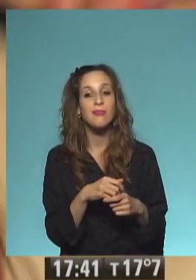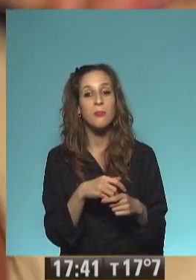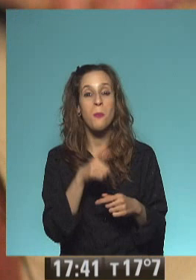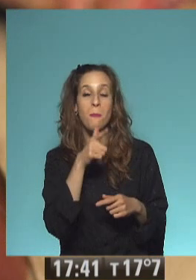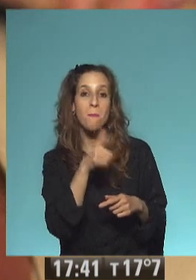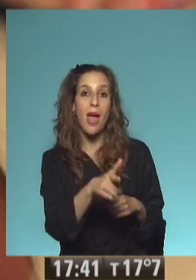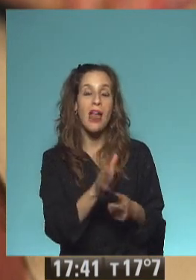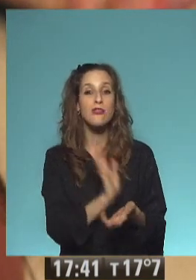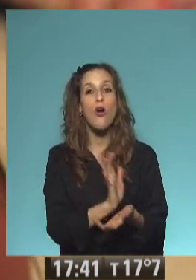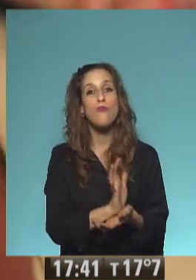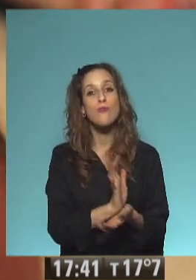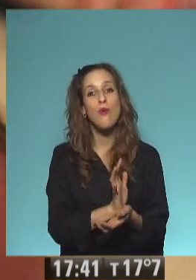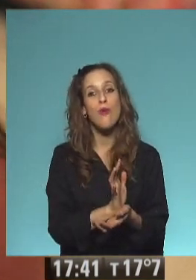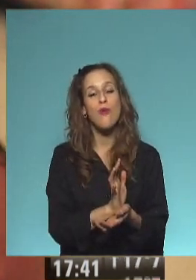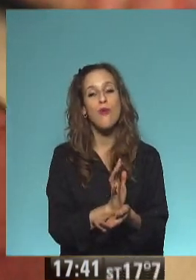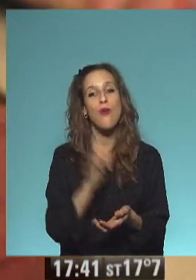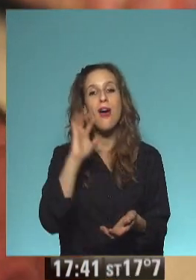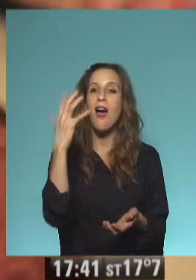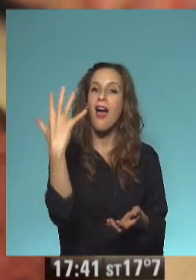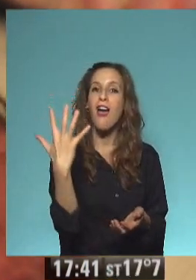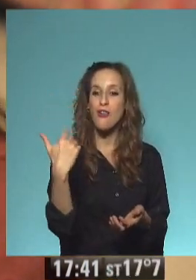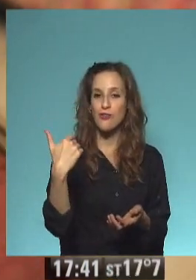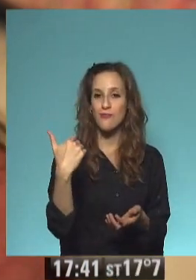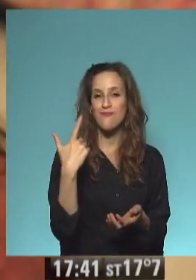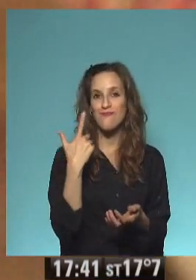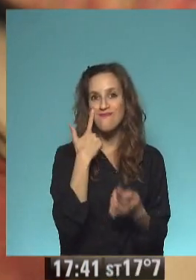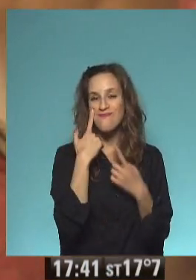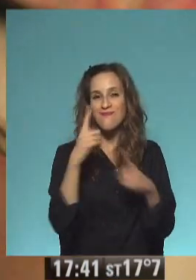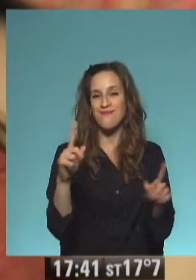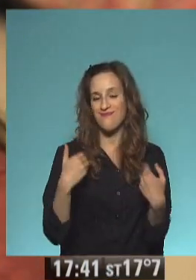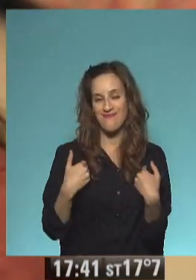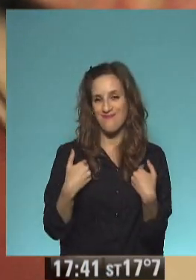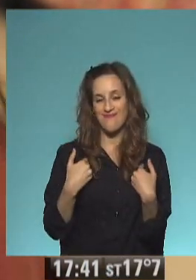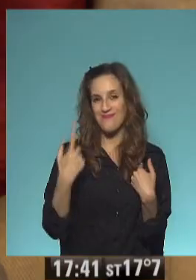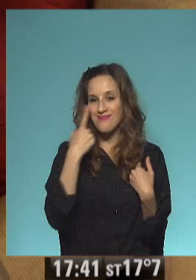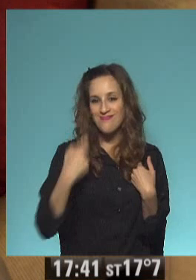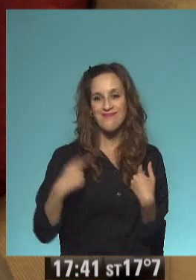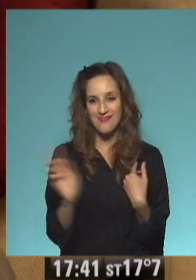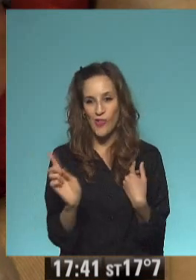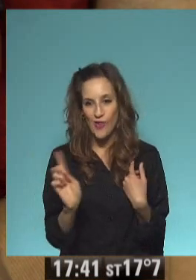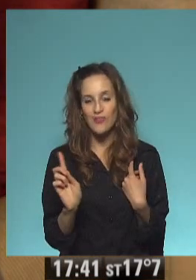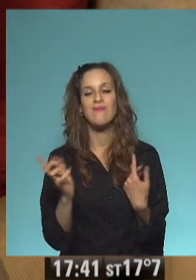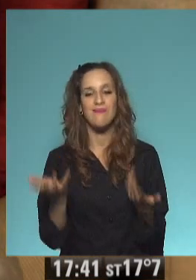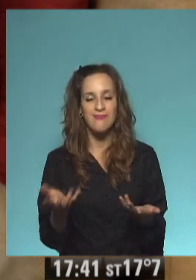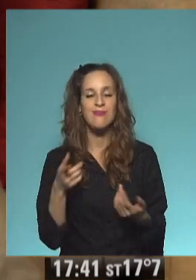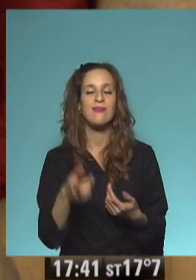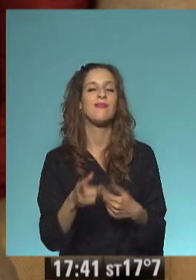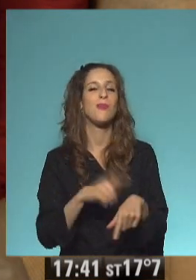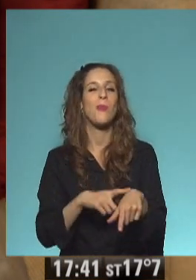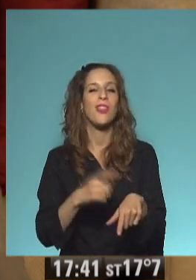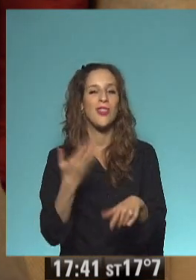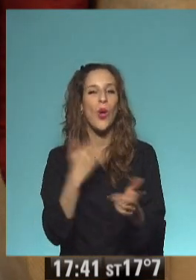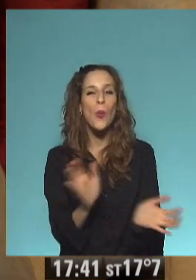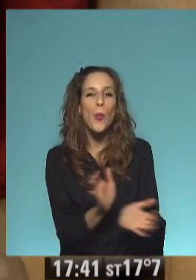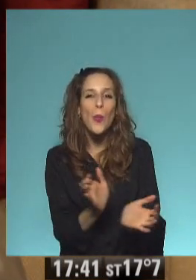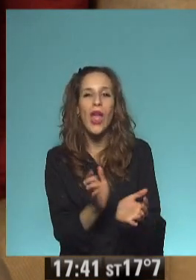Parecía que yo no sabía que la del espejo era yo. Exacto, no te podías reconocer. En esa etapa de la vida, los bebés no